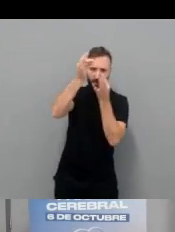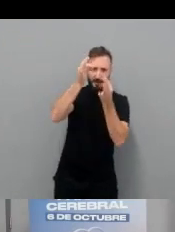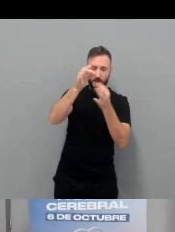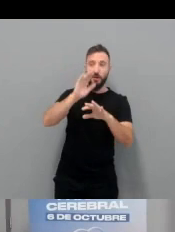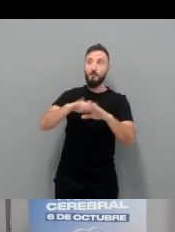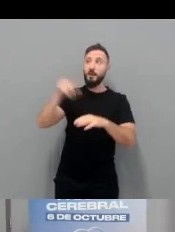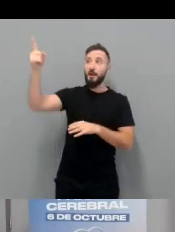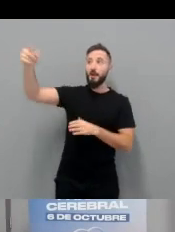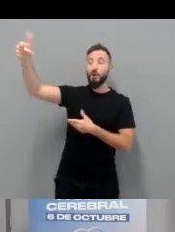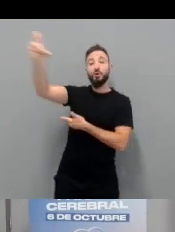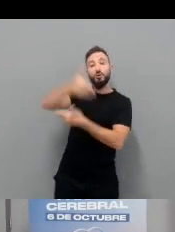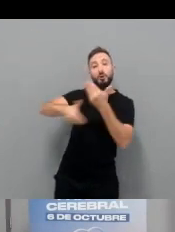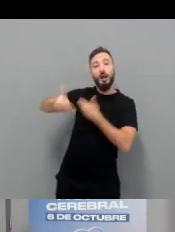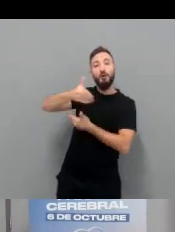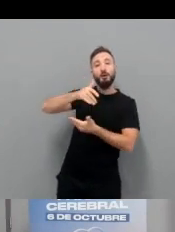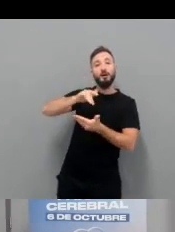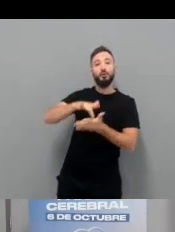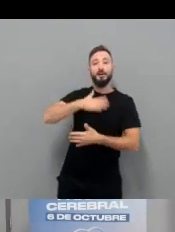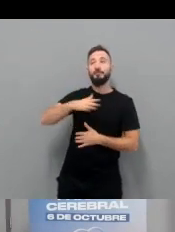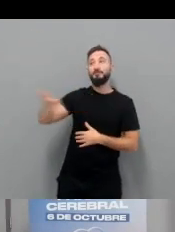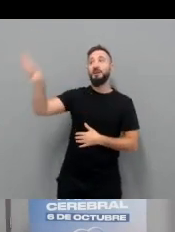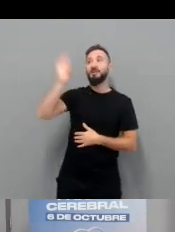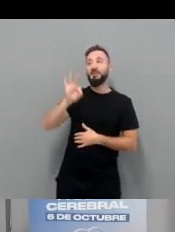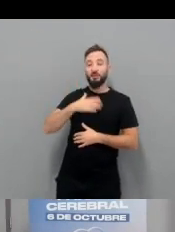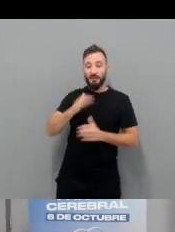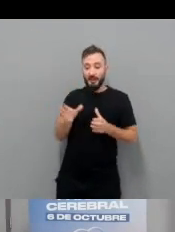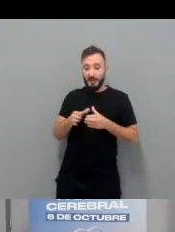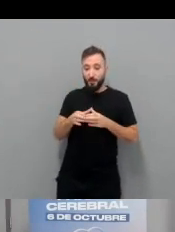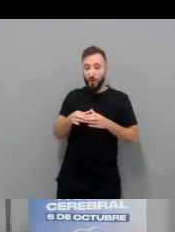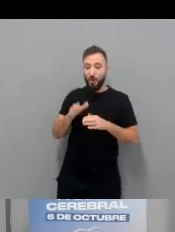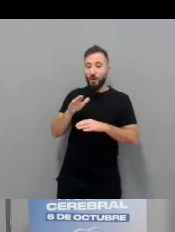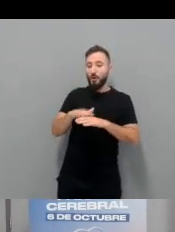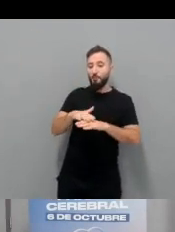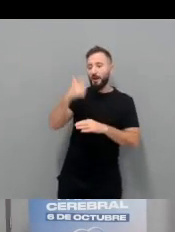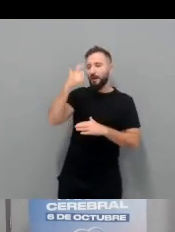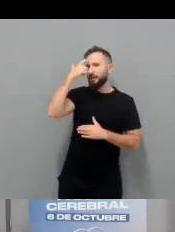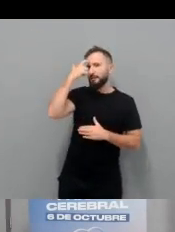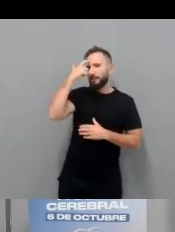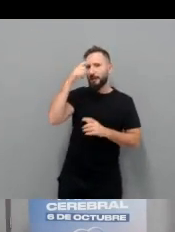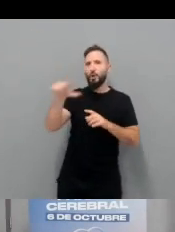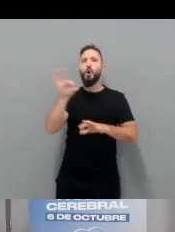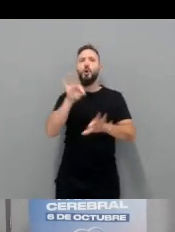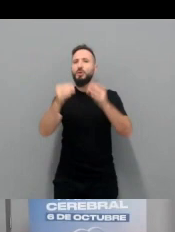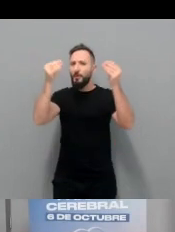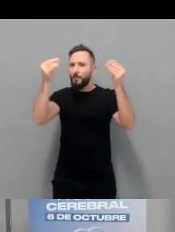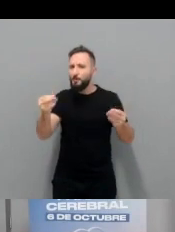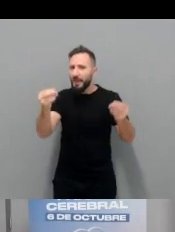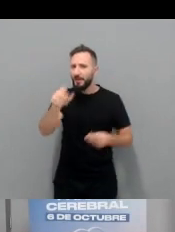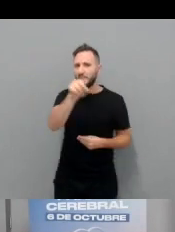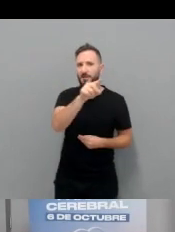corroboraran un poco la decisión que habíamos tomado en equipo y valoraran la opción.